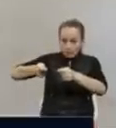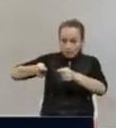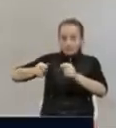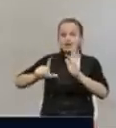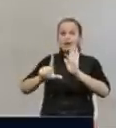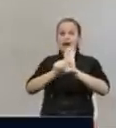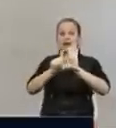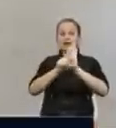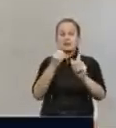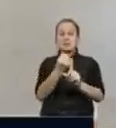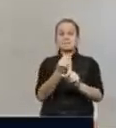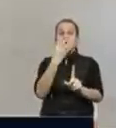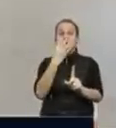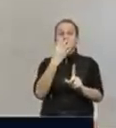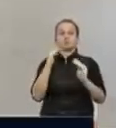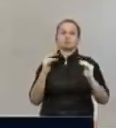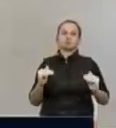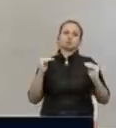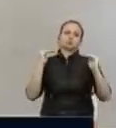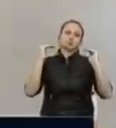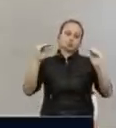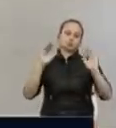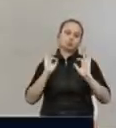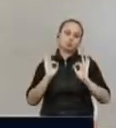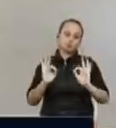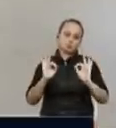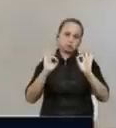de alto impacto,